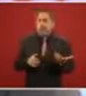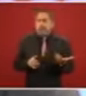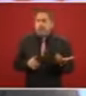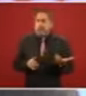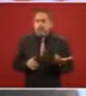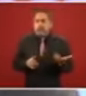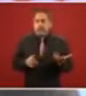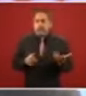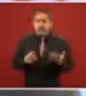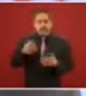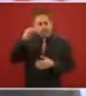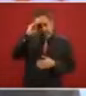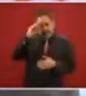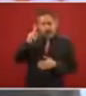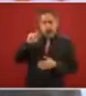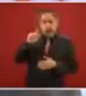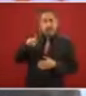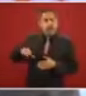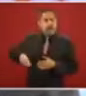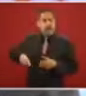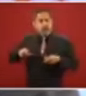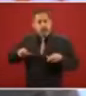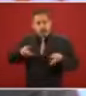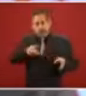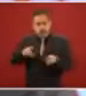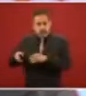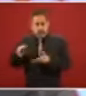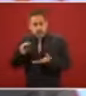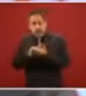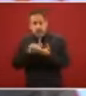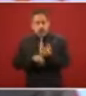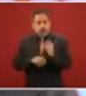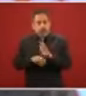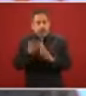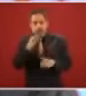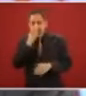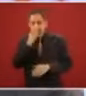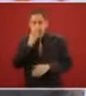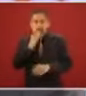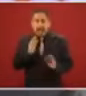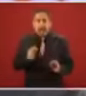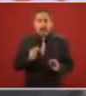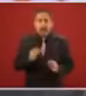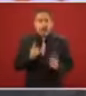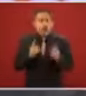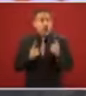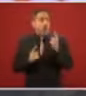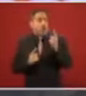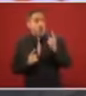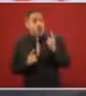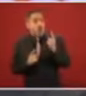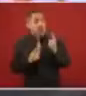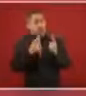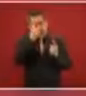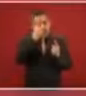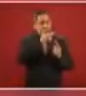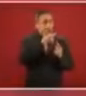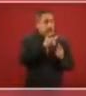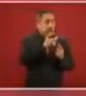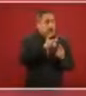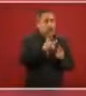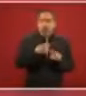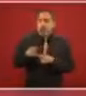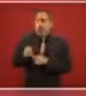un plan de gobierno es cojo si nada más piensa en el bienestar